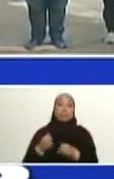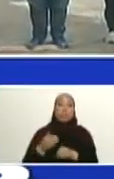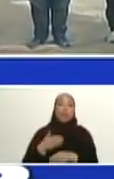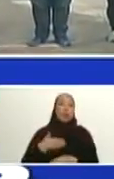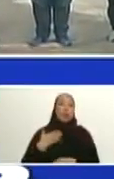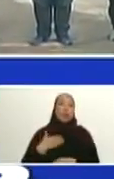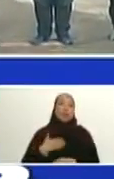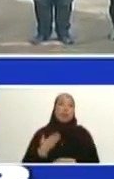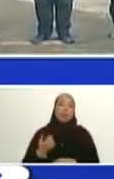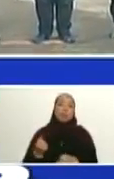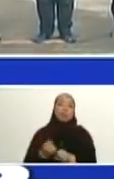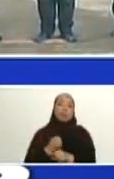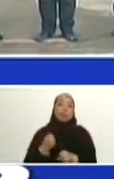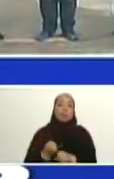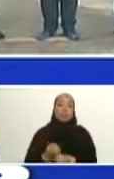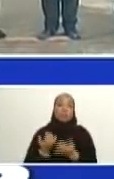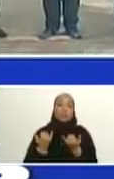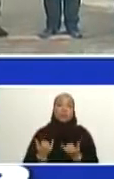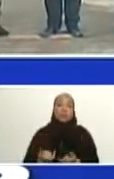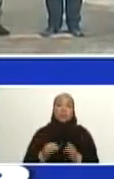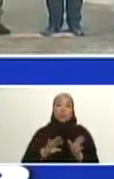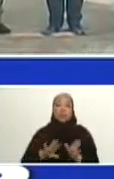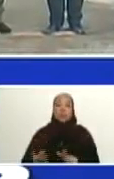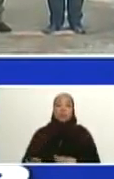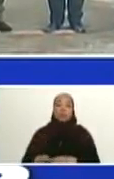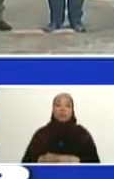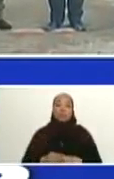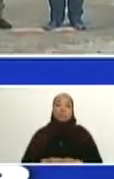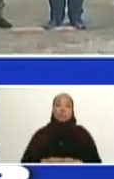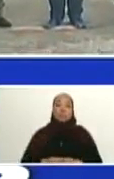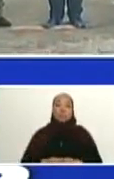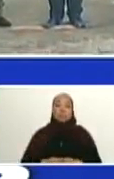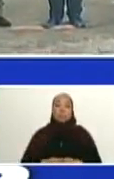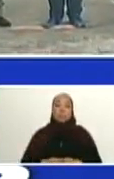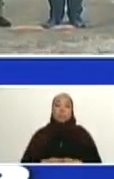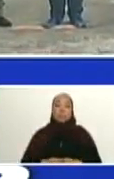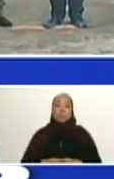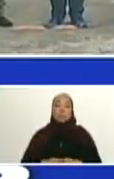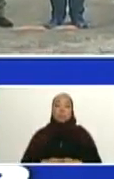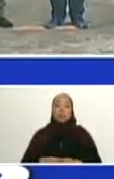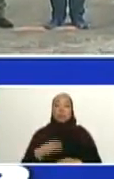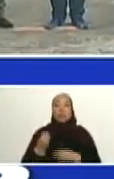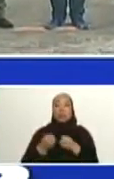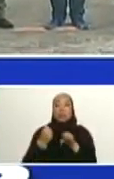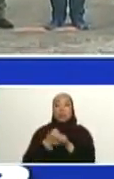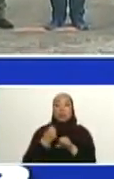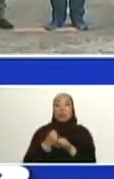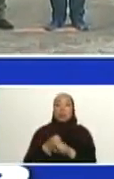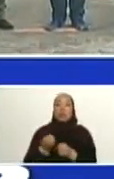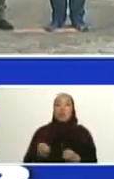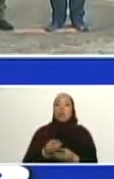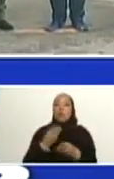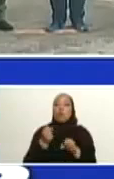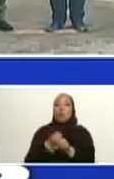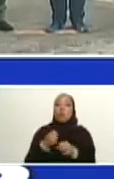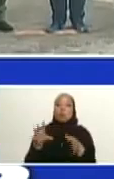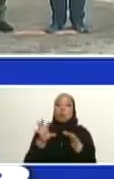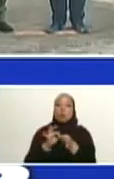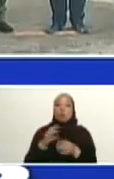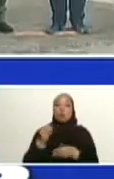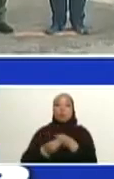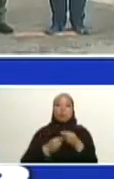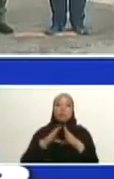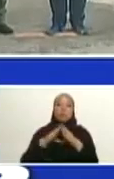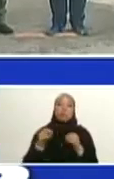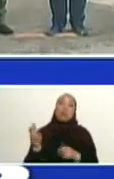El segundo consenso tiene que ver con la condena unánime de